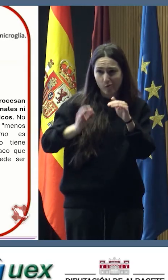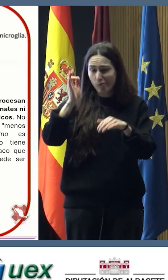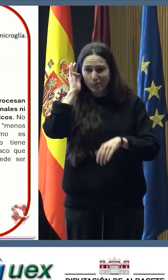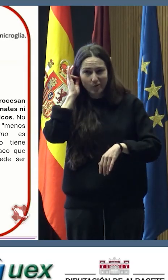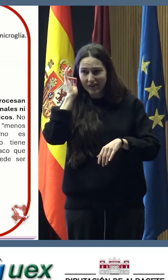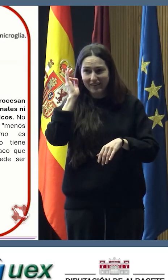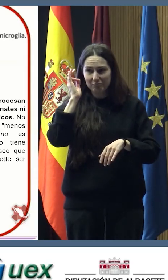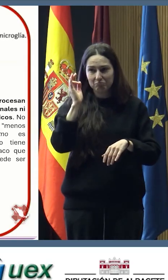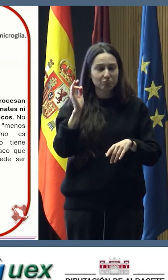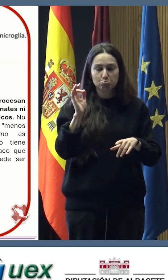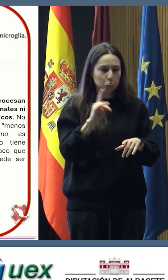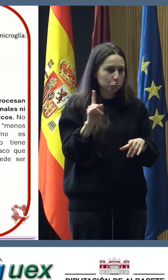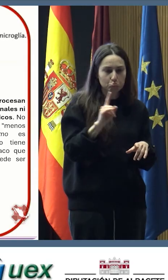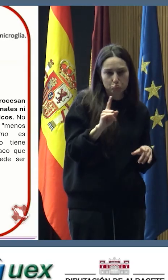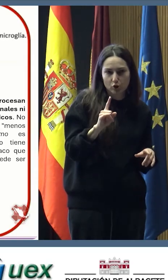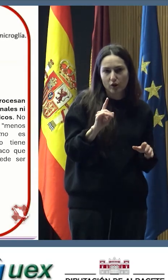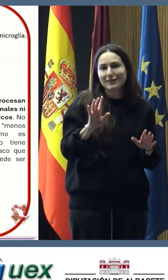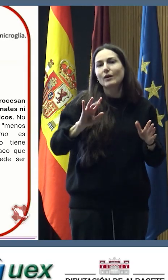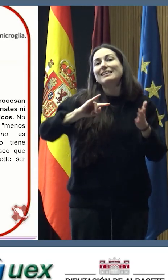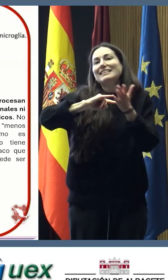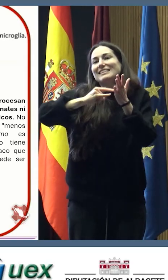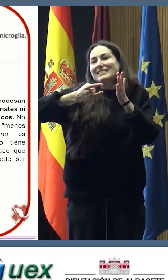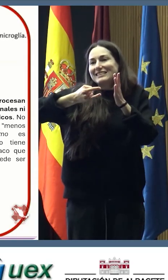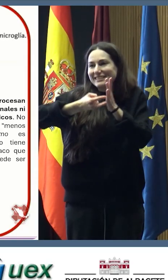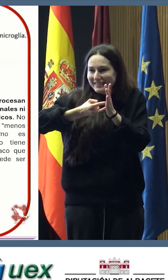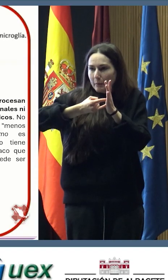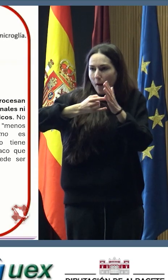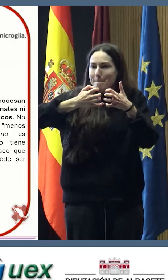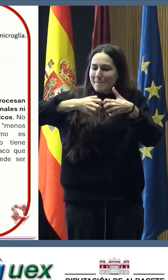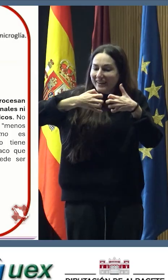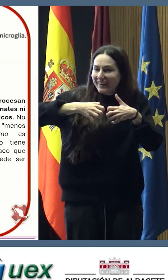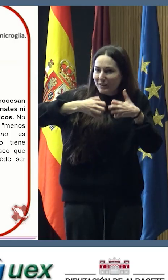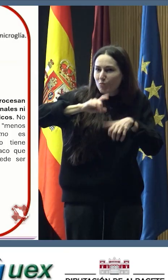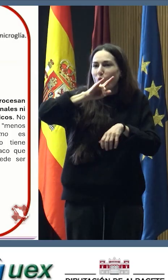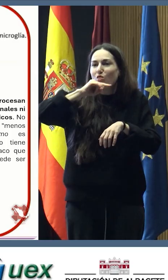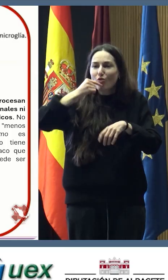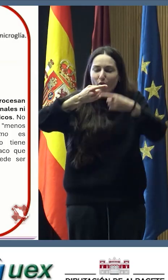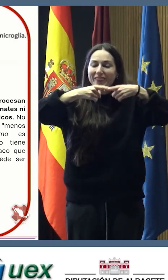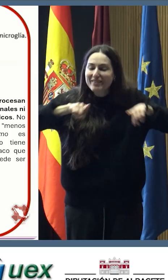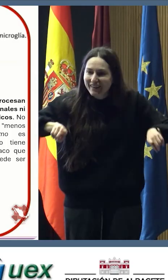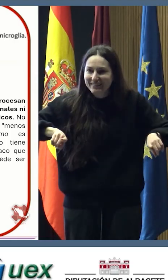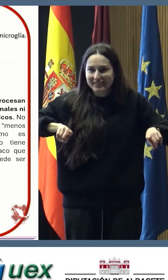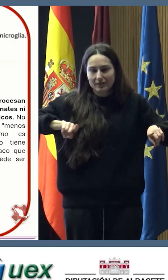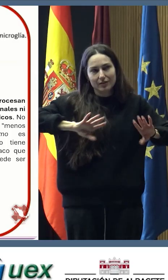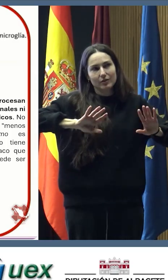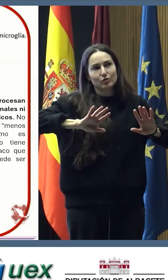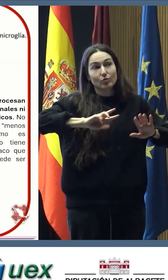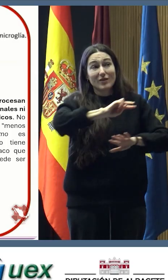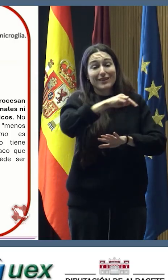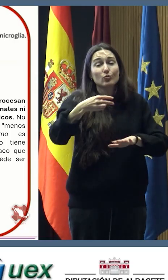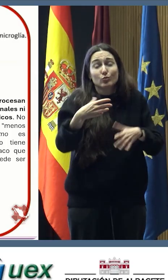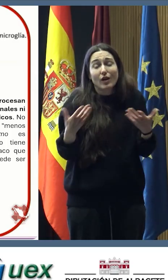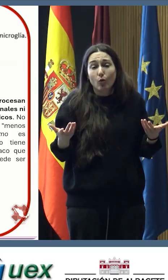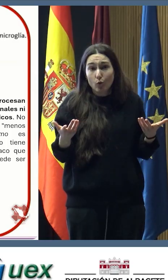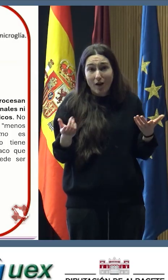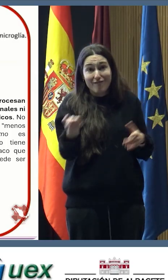ratón hembra, sino que el mecanismo es bastante diferente. Esto tiene consecuencias, por supuesto,